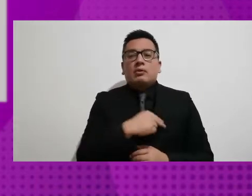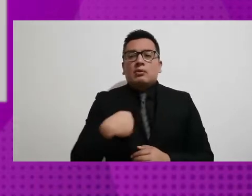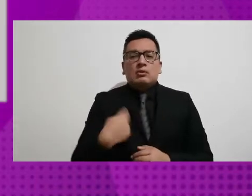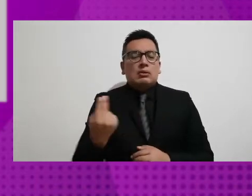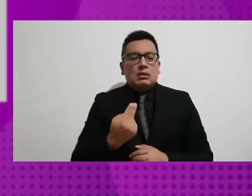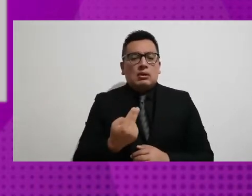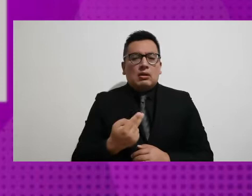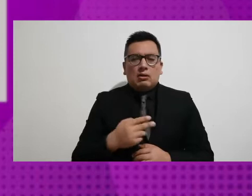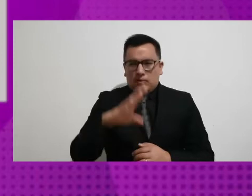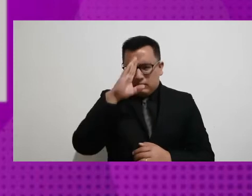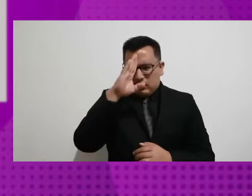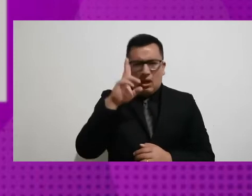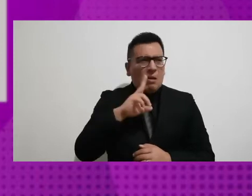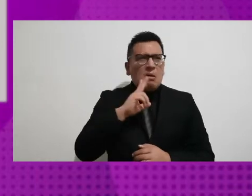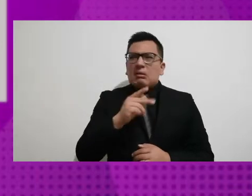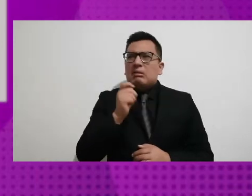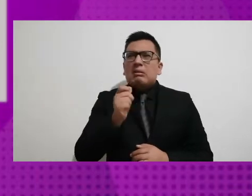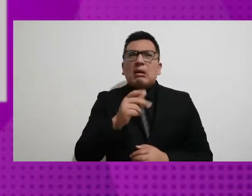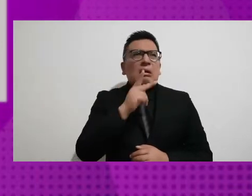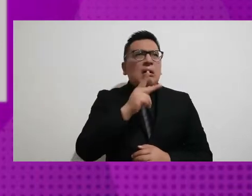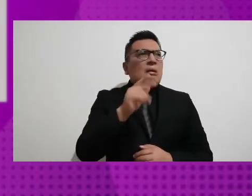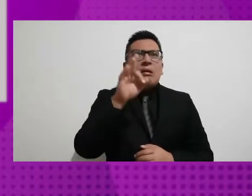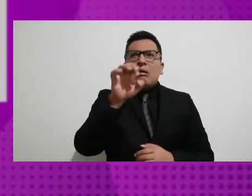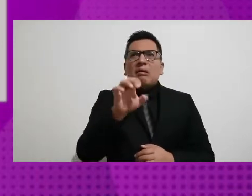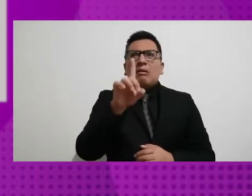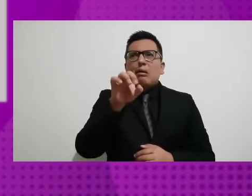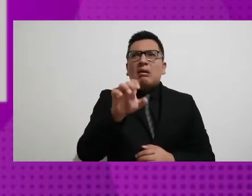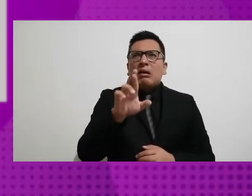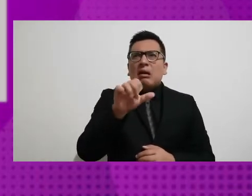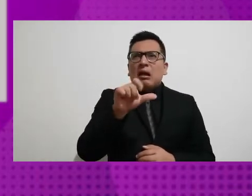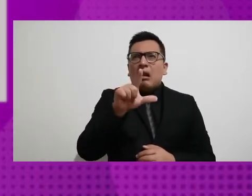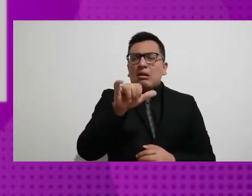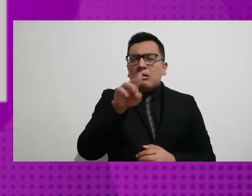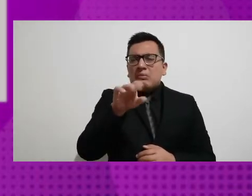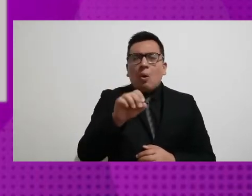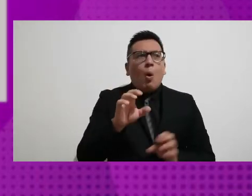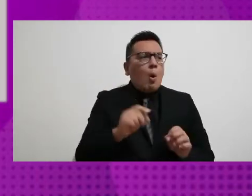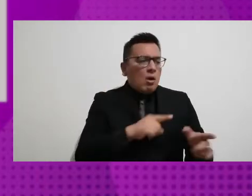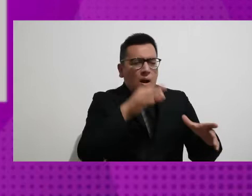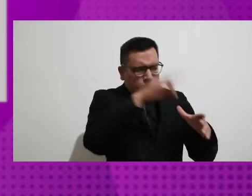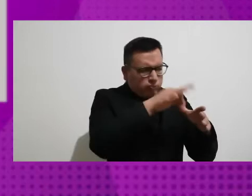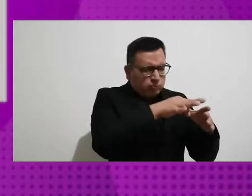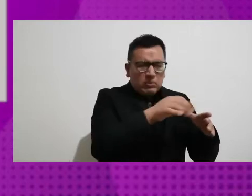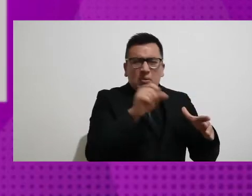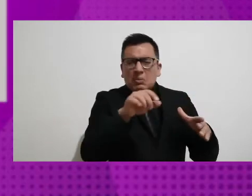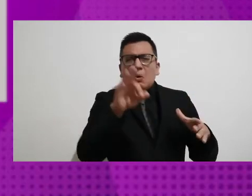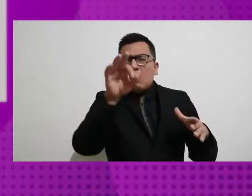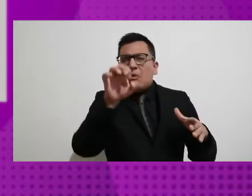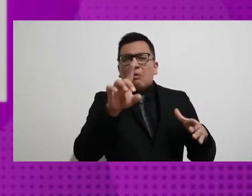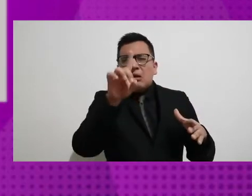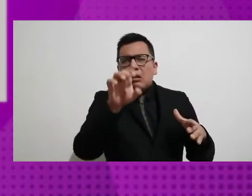que determinar, pues, ¿qué es esto del federalismo? ¿Qué es esto del federalismo electoral? ¿Y cómo